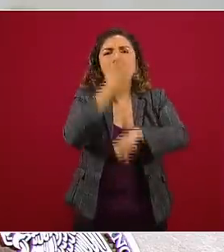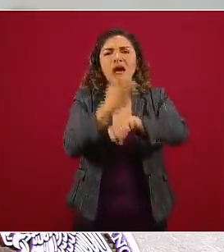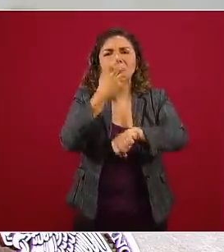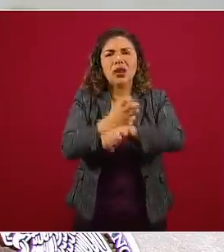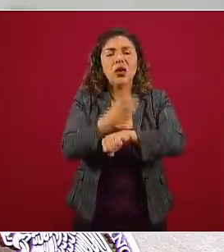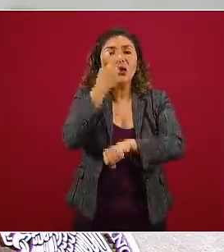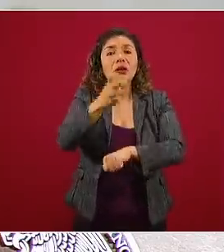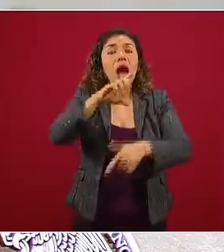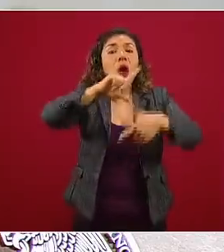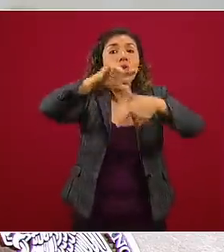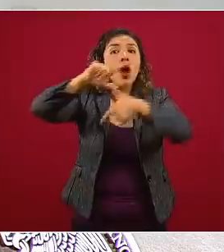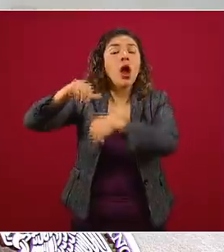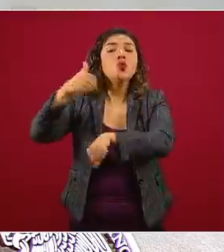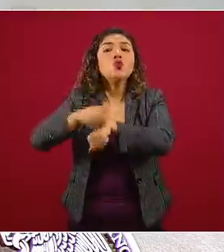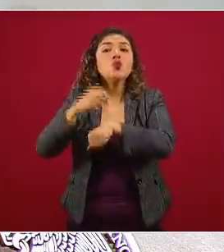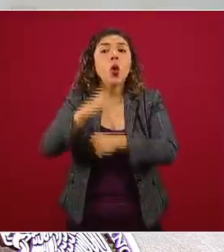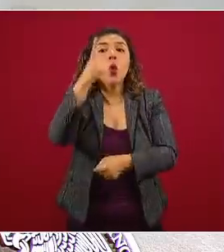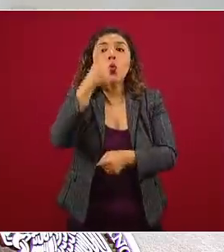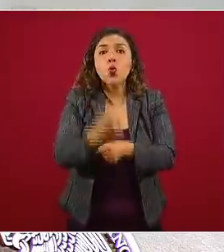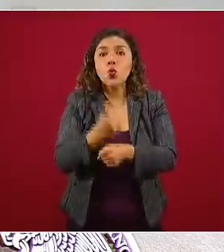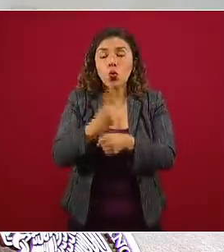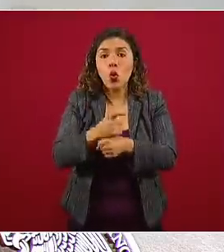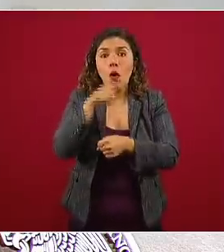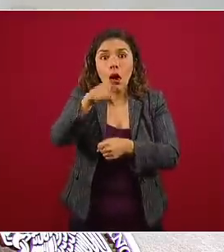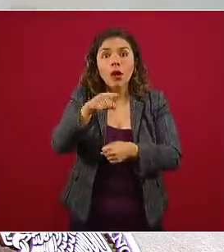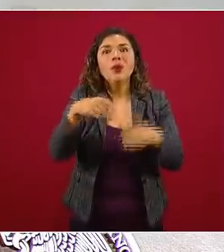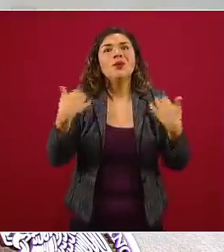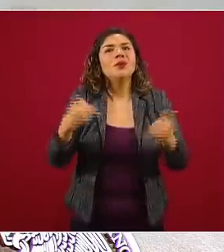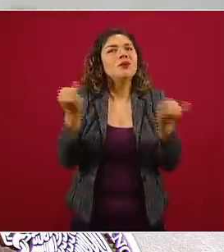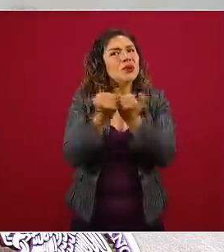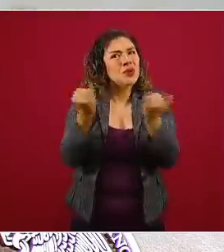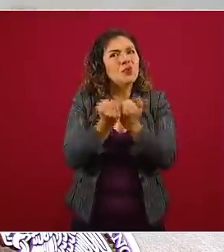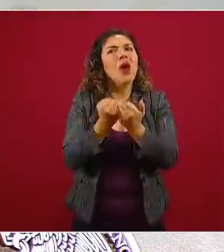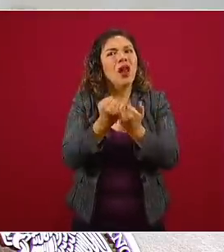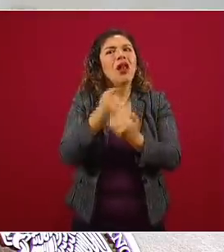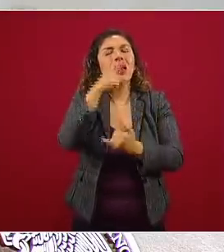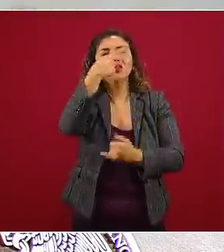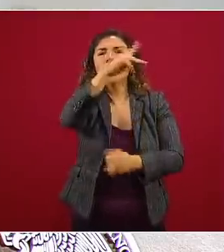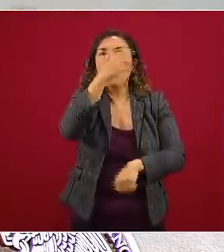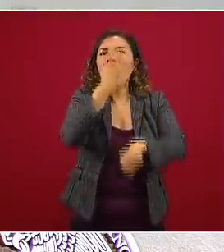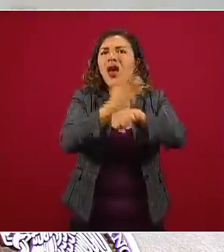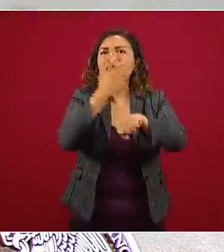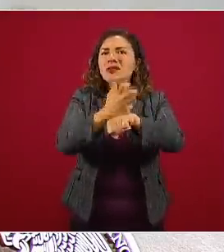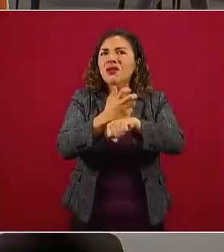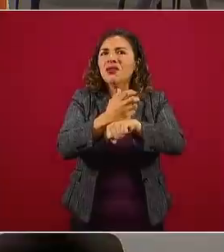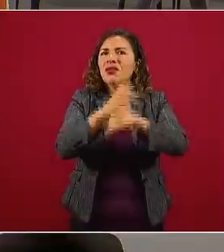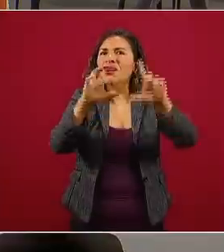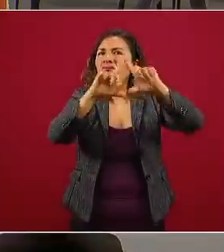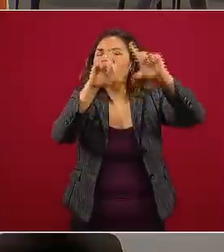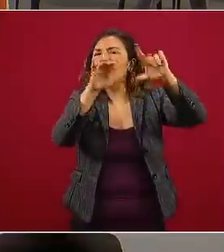huracán categoría 1 y afectó de manera importante el territorio norteamericano la la secretaria de relaciones